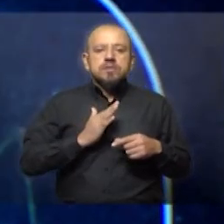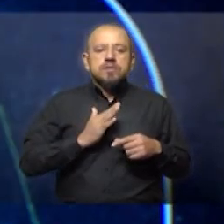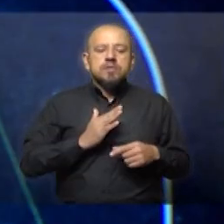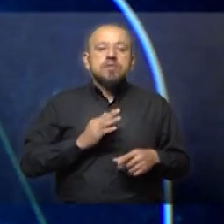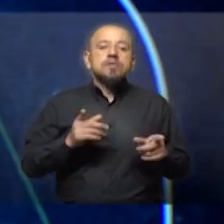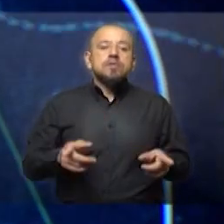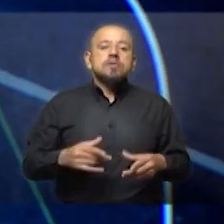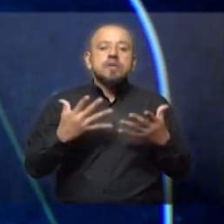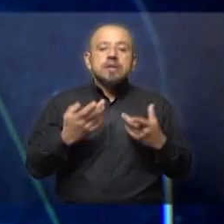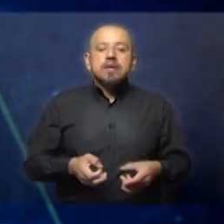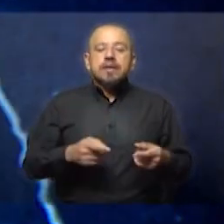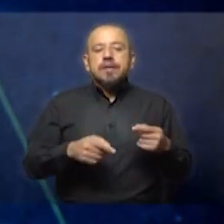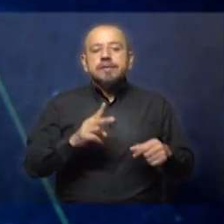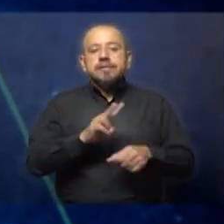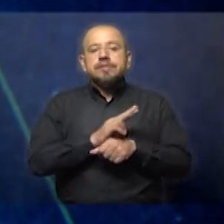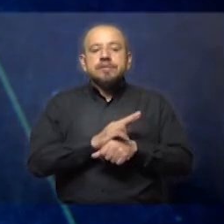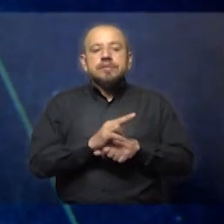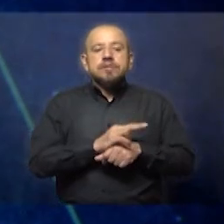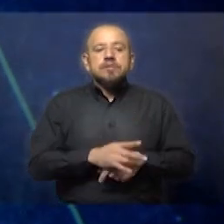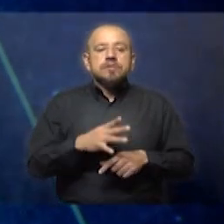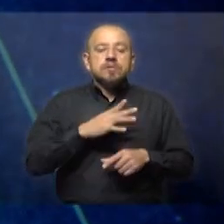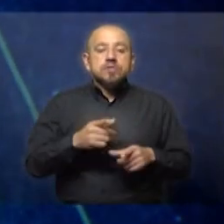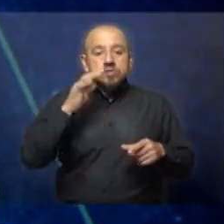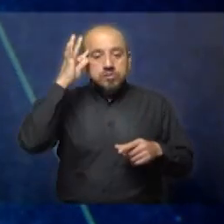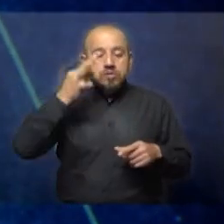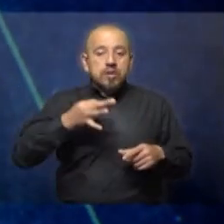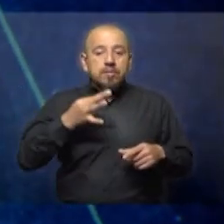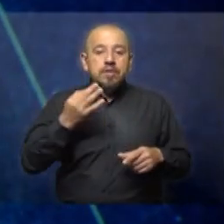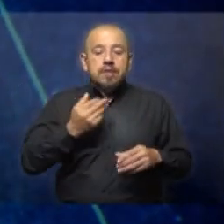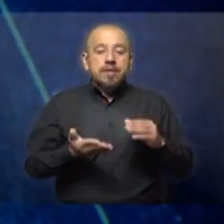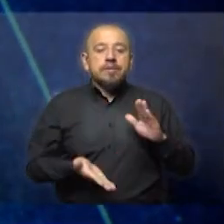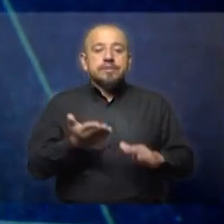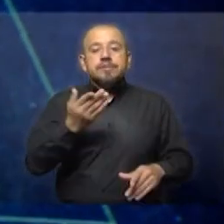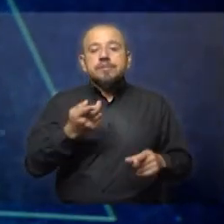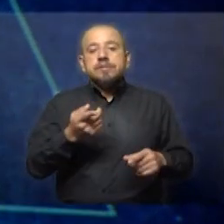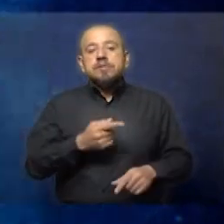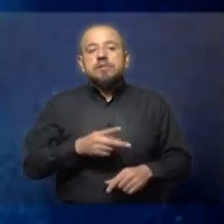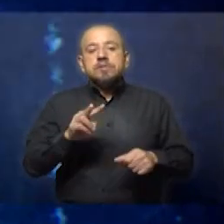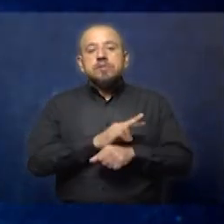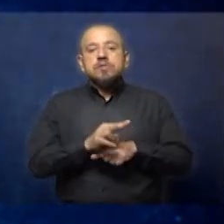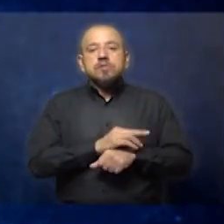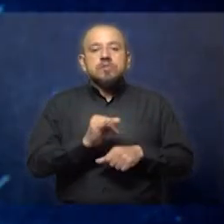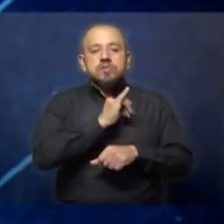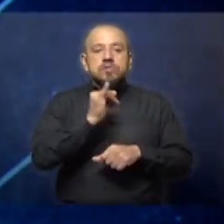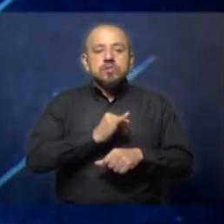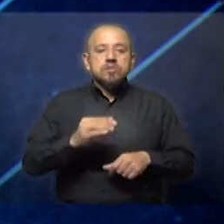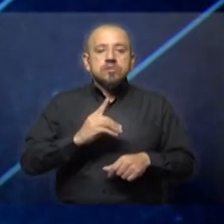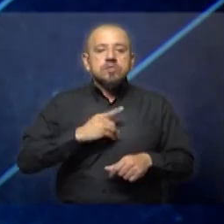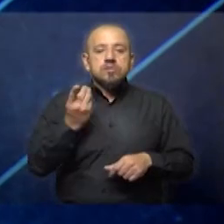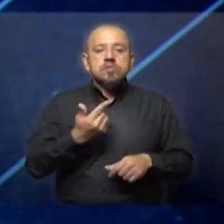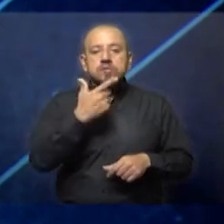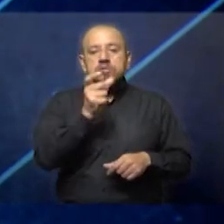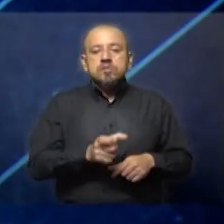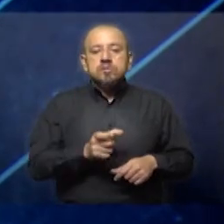quisiera defender y realizar cuanto tendiera realmente aumentar y asegurar más su felicidad y su dignidad esa persona